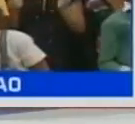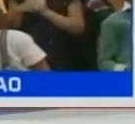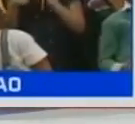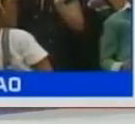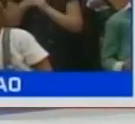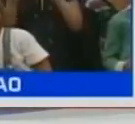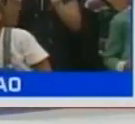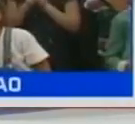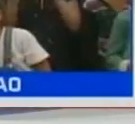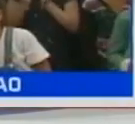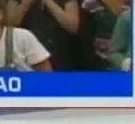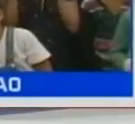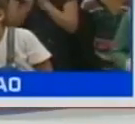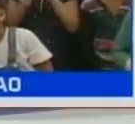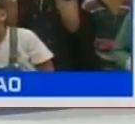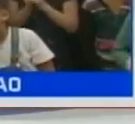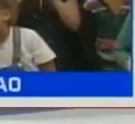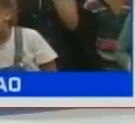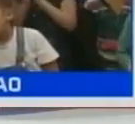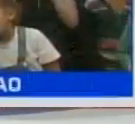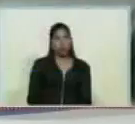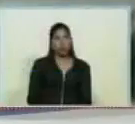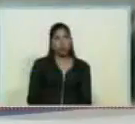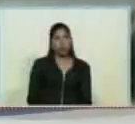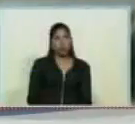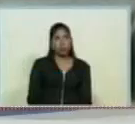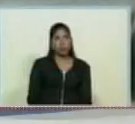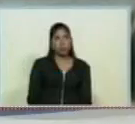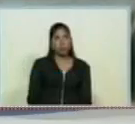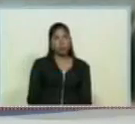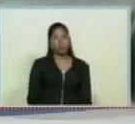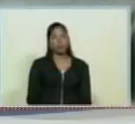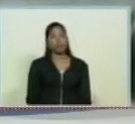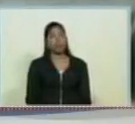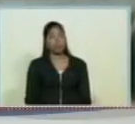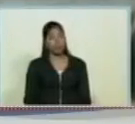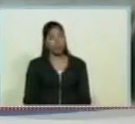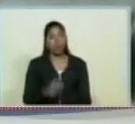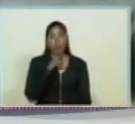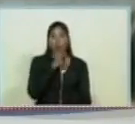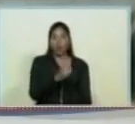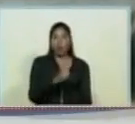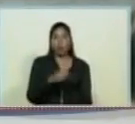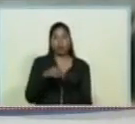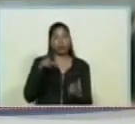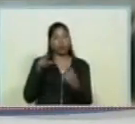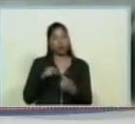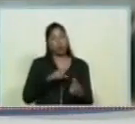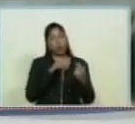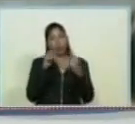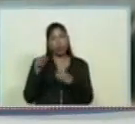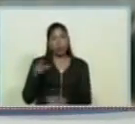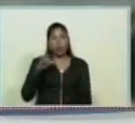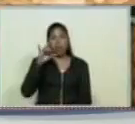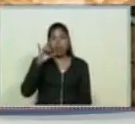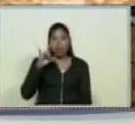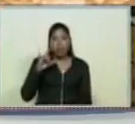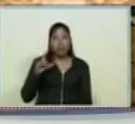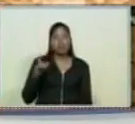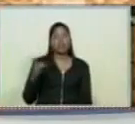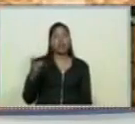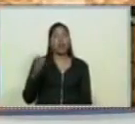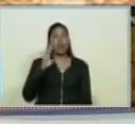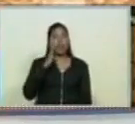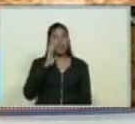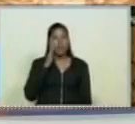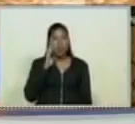Live, Instagram, Periscope, Twitter y YouTube. Son millones de personas que nos están